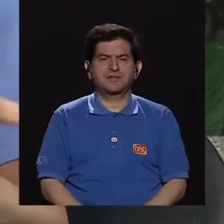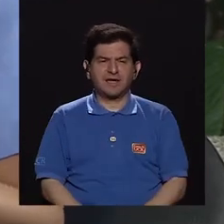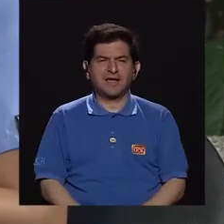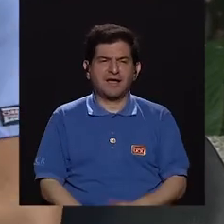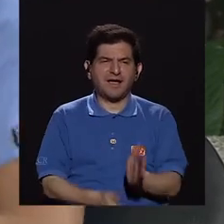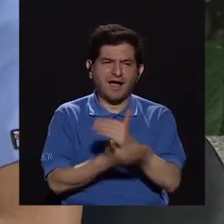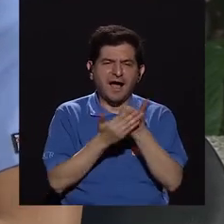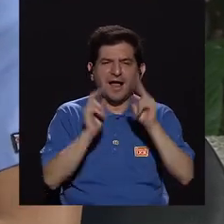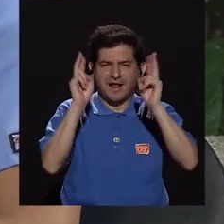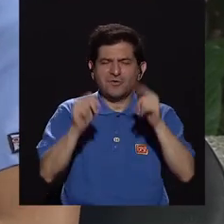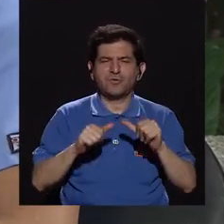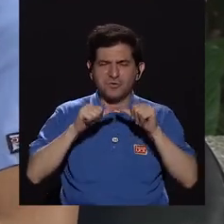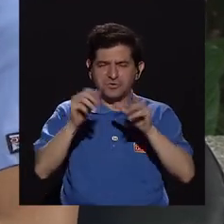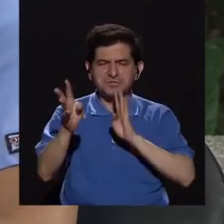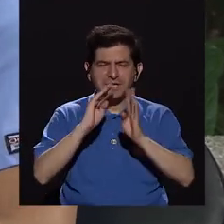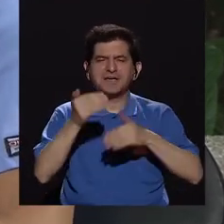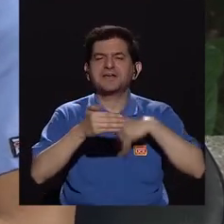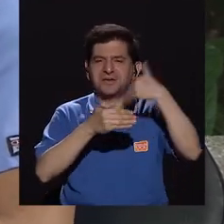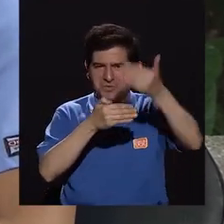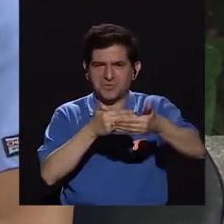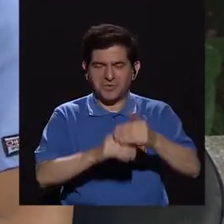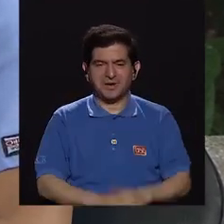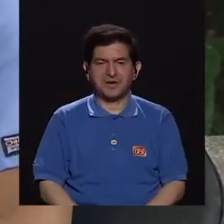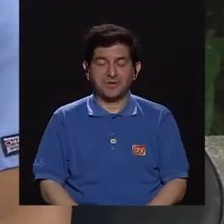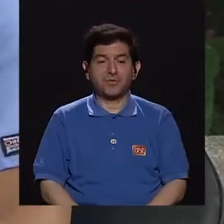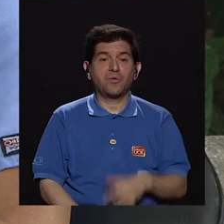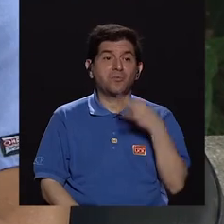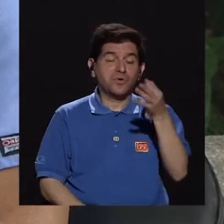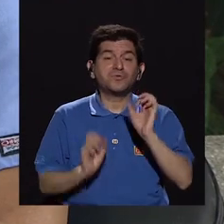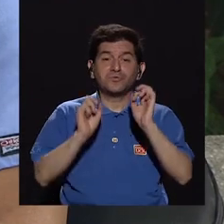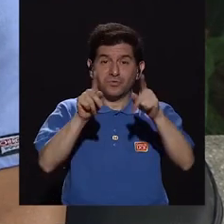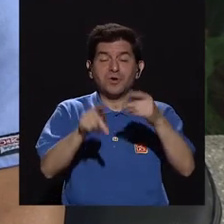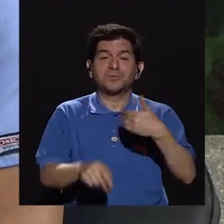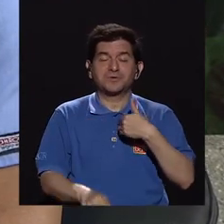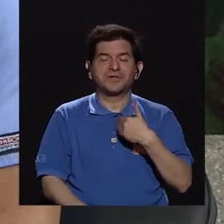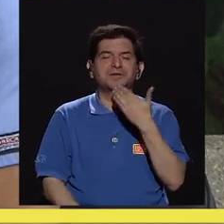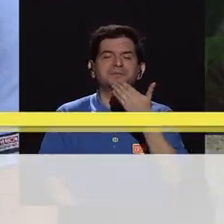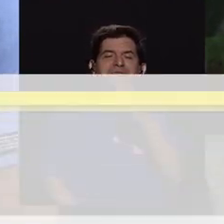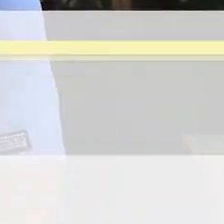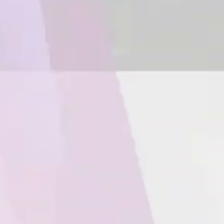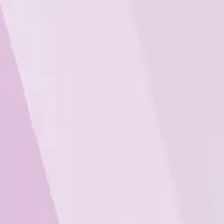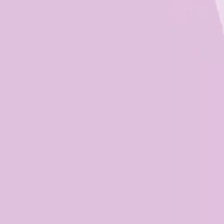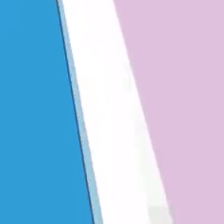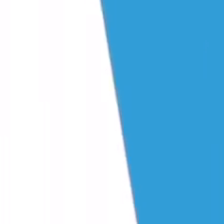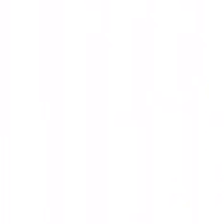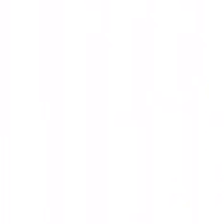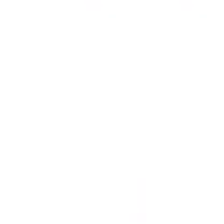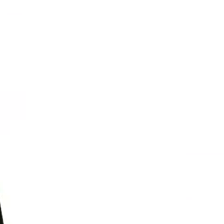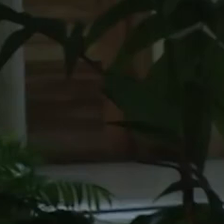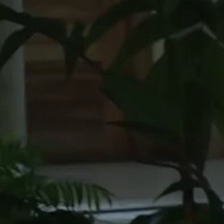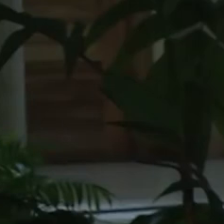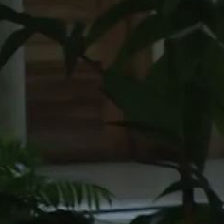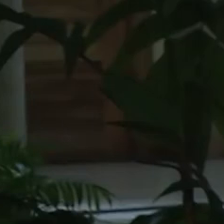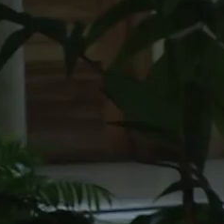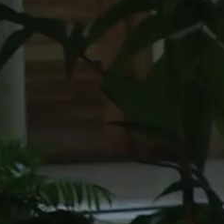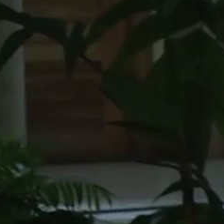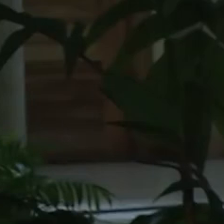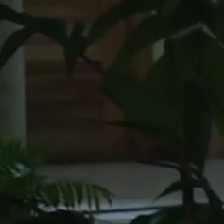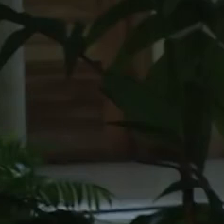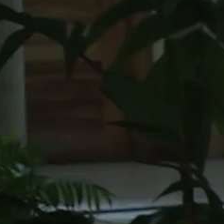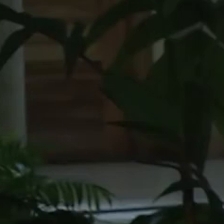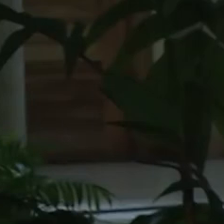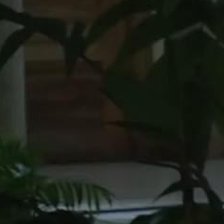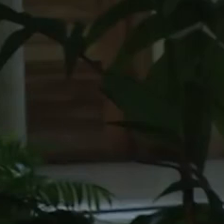quedan algunos temas por seguir conversando. Sí, esperemos que haya una próxima oportunidad. Muchas gracias. Gracias. Muchas gracias